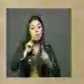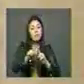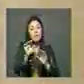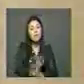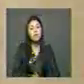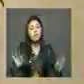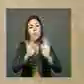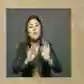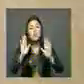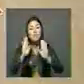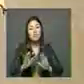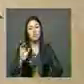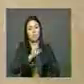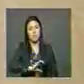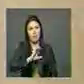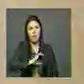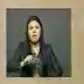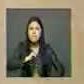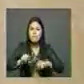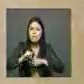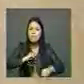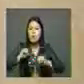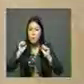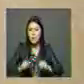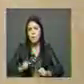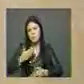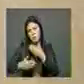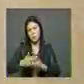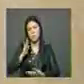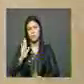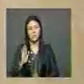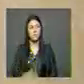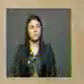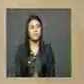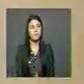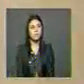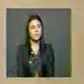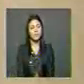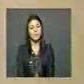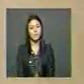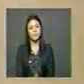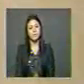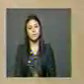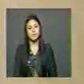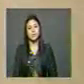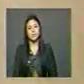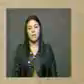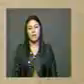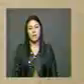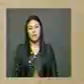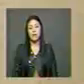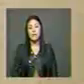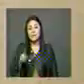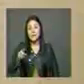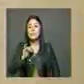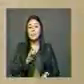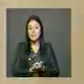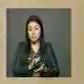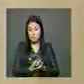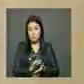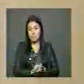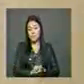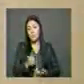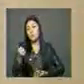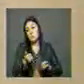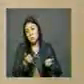las características de esa acción y de ese proceso. En ese sentido, volviendo